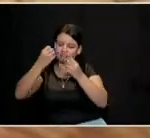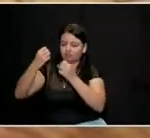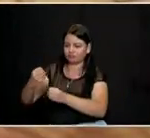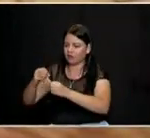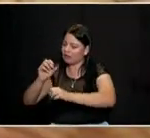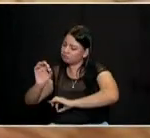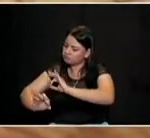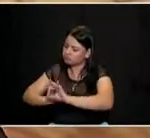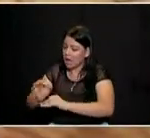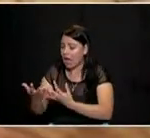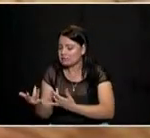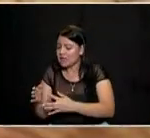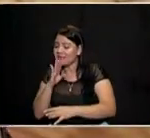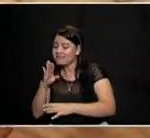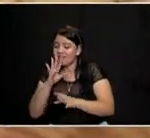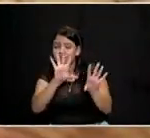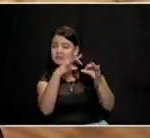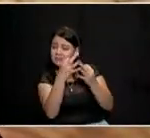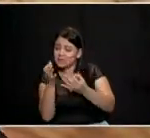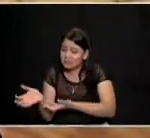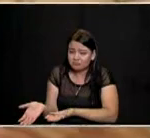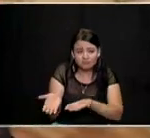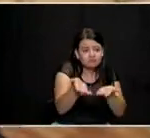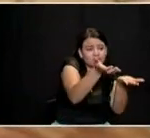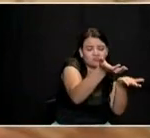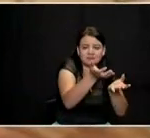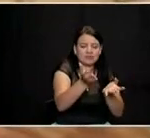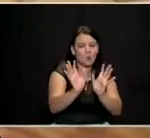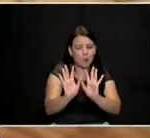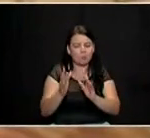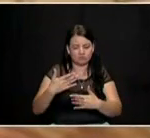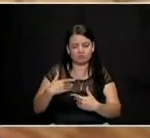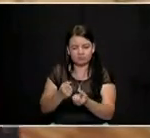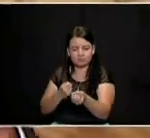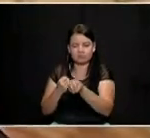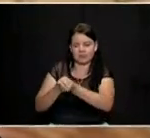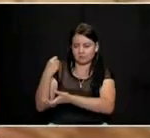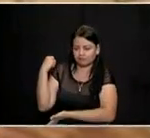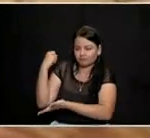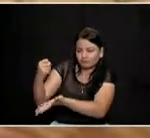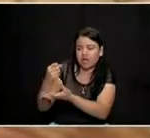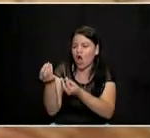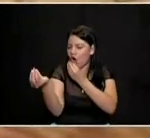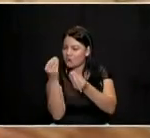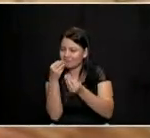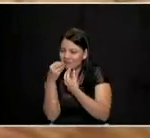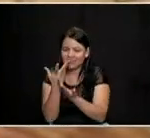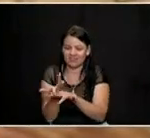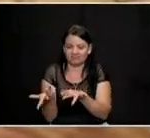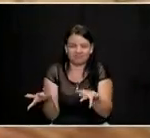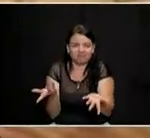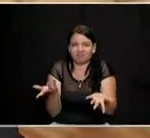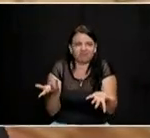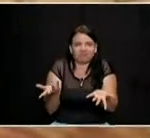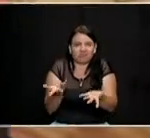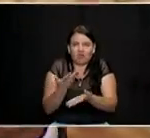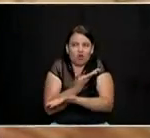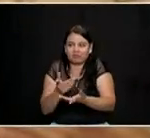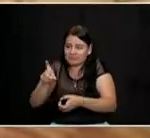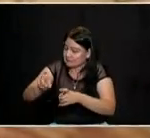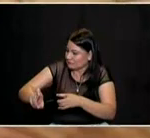de adopción y que viven situaciones bien difíciles para poder cubrir los mínimos de concentrados y de otras cosas que requieren los